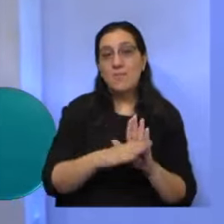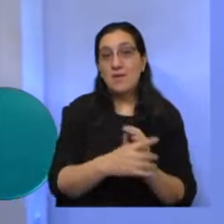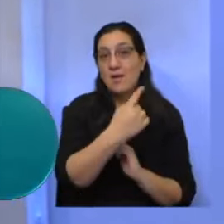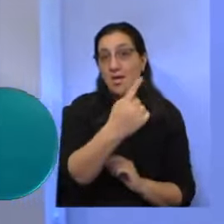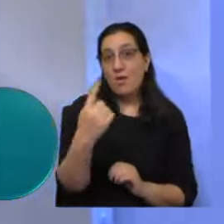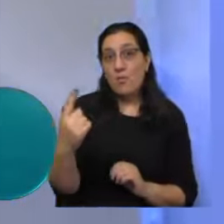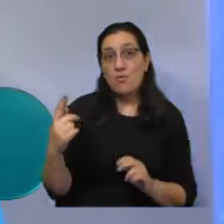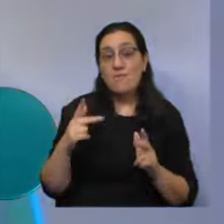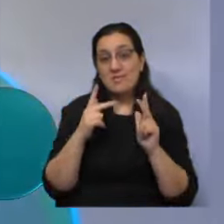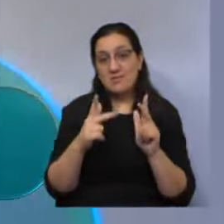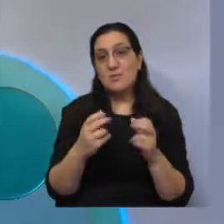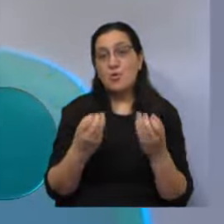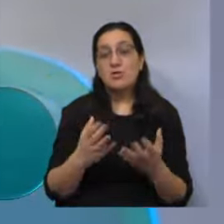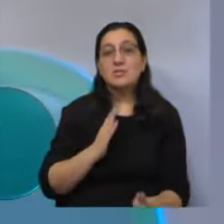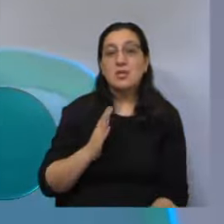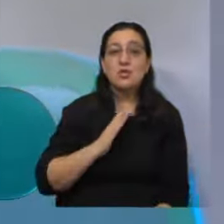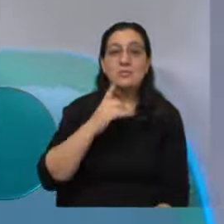fatal. Señores, señores.